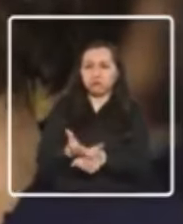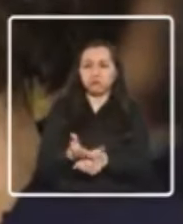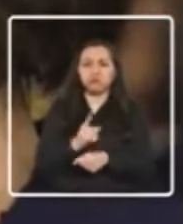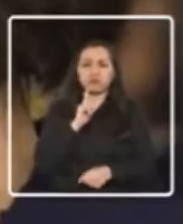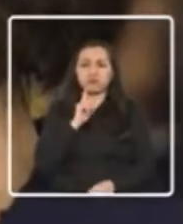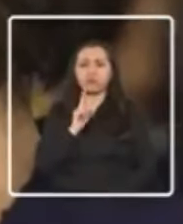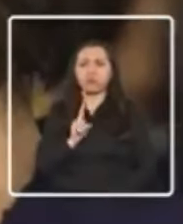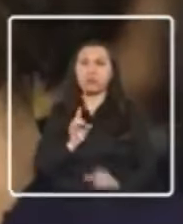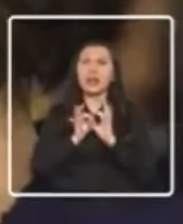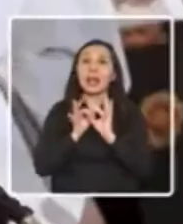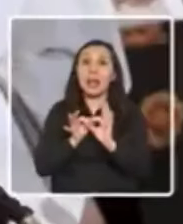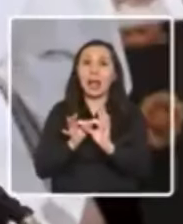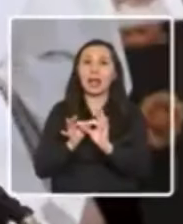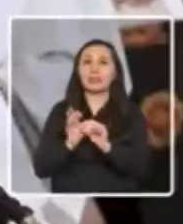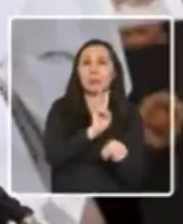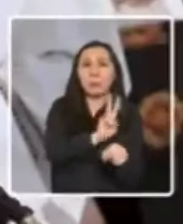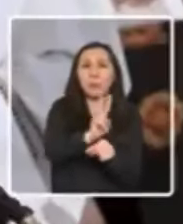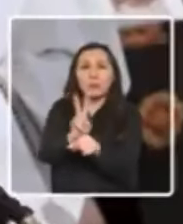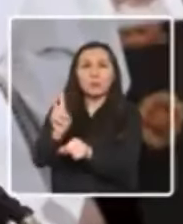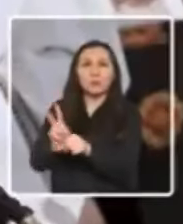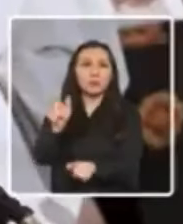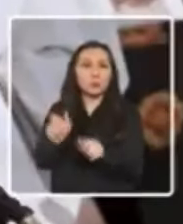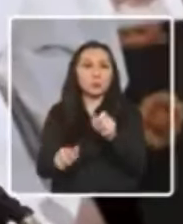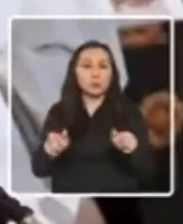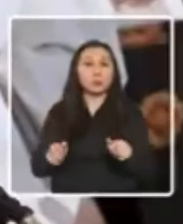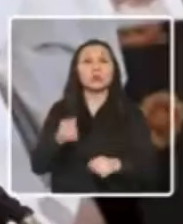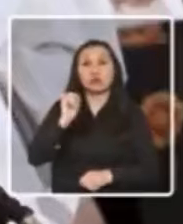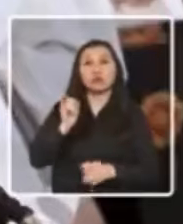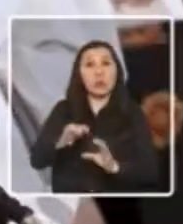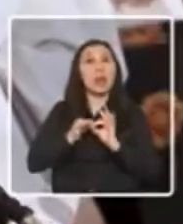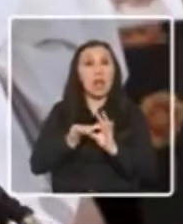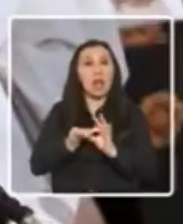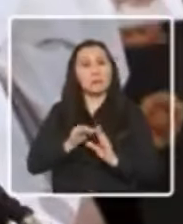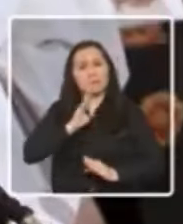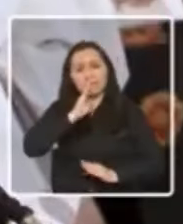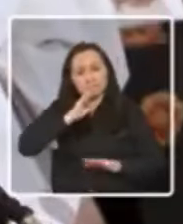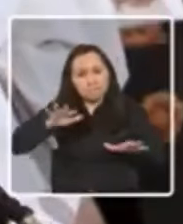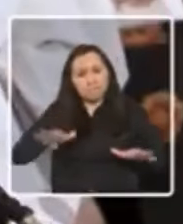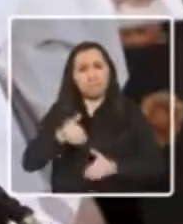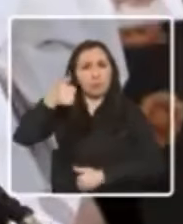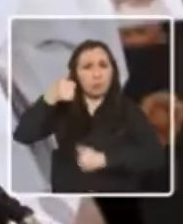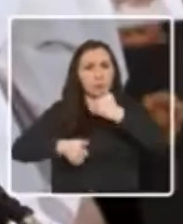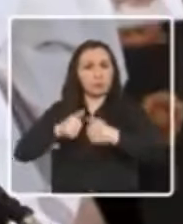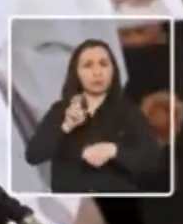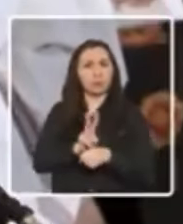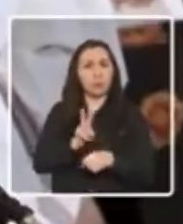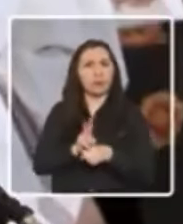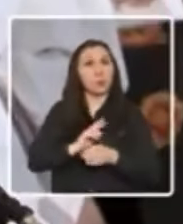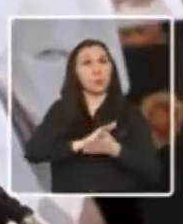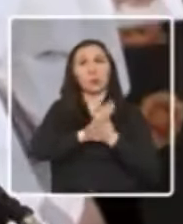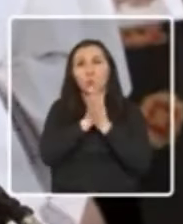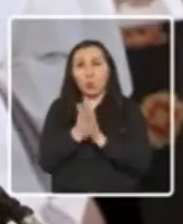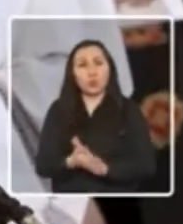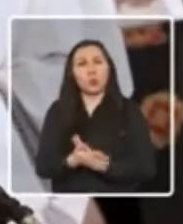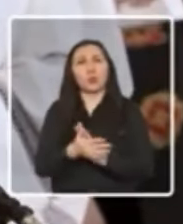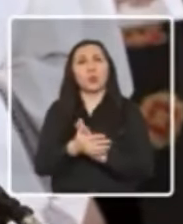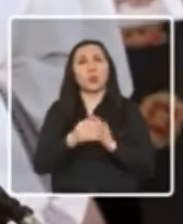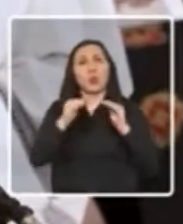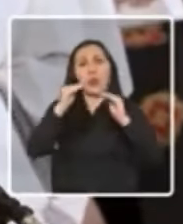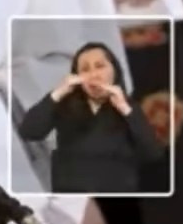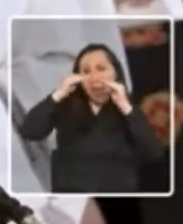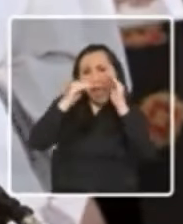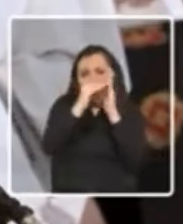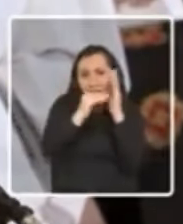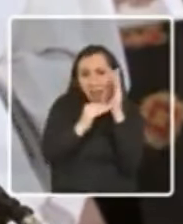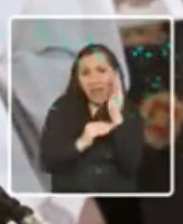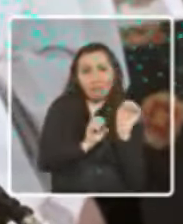única discusión que existe y sobre ese punto tampoco hay un alineamiento derecha e izquierda que sea homogéneo no todos en la derecha están de acuerdo que las